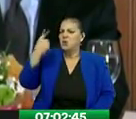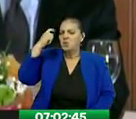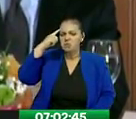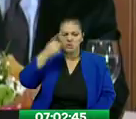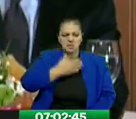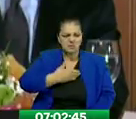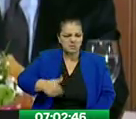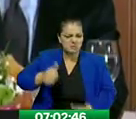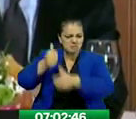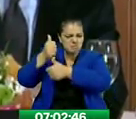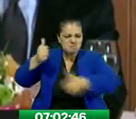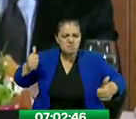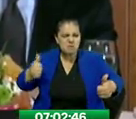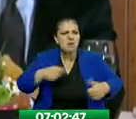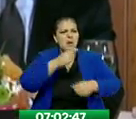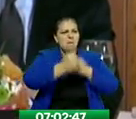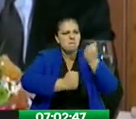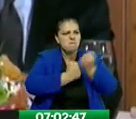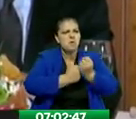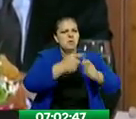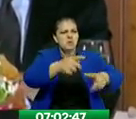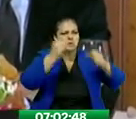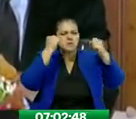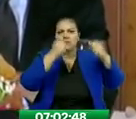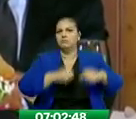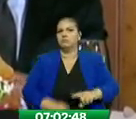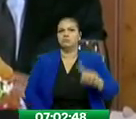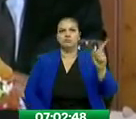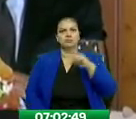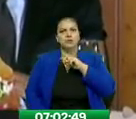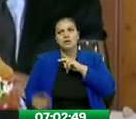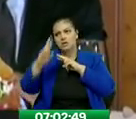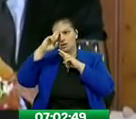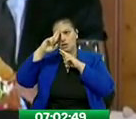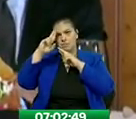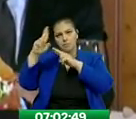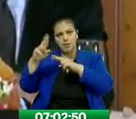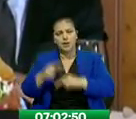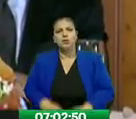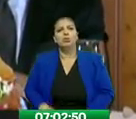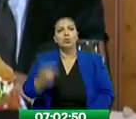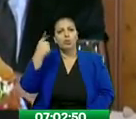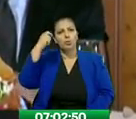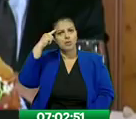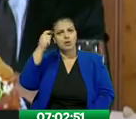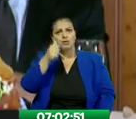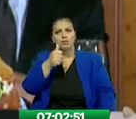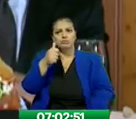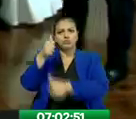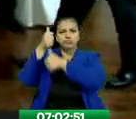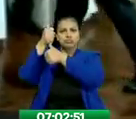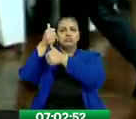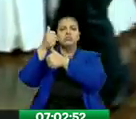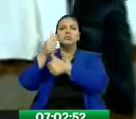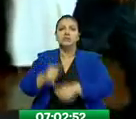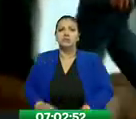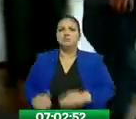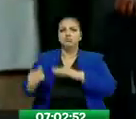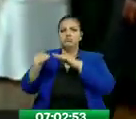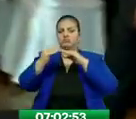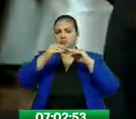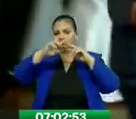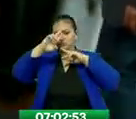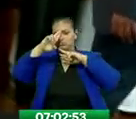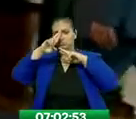todo, al orden político, jurídico, constitucional y la defensa de la democracia. Similar escenario